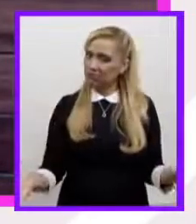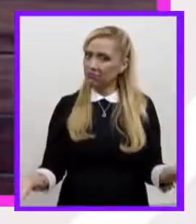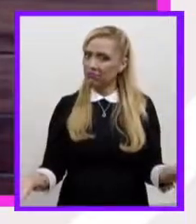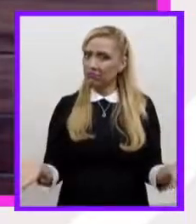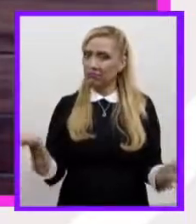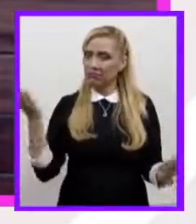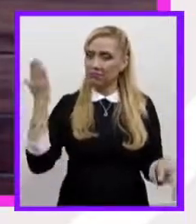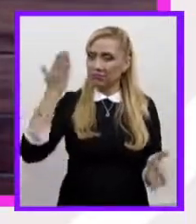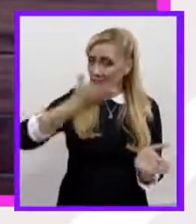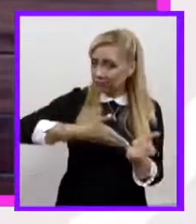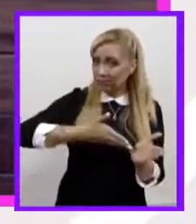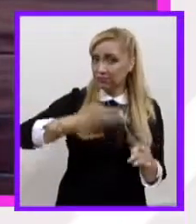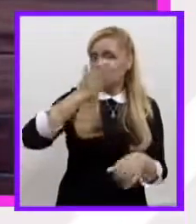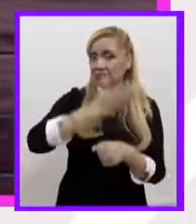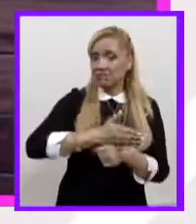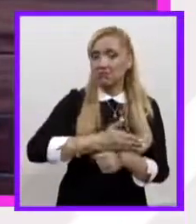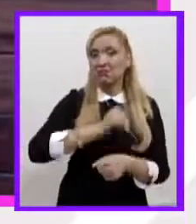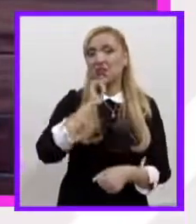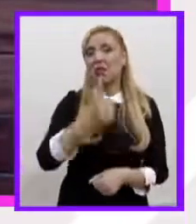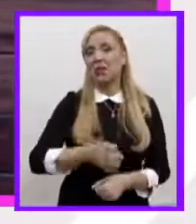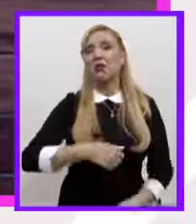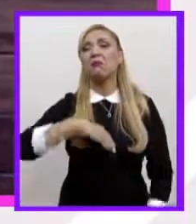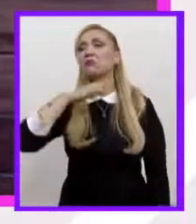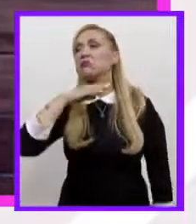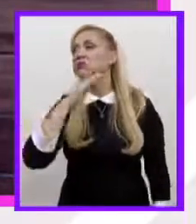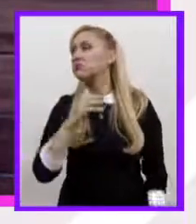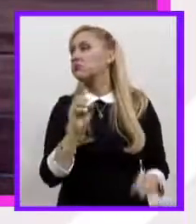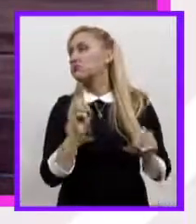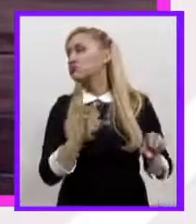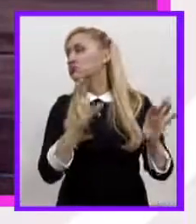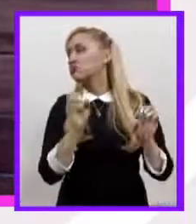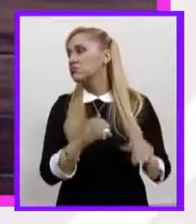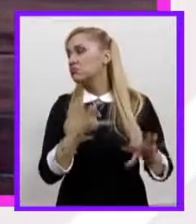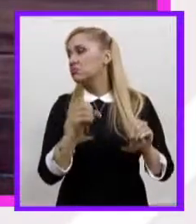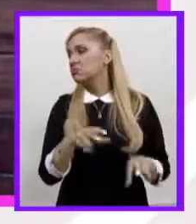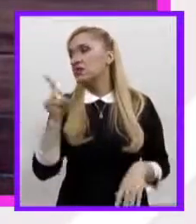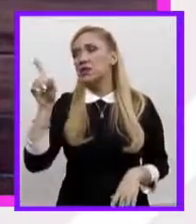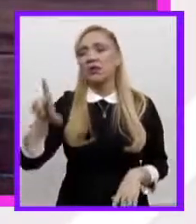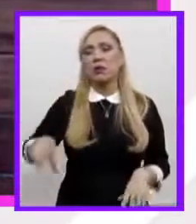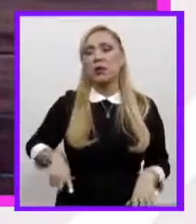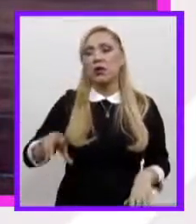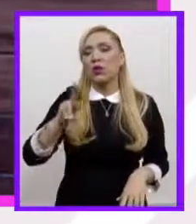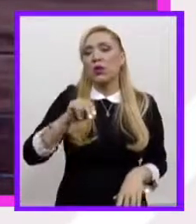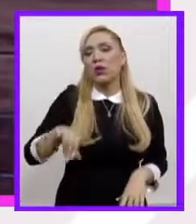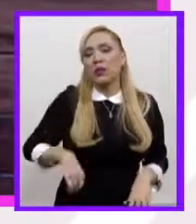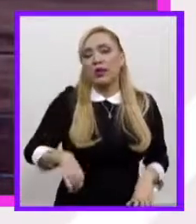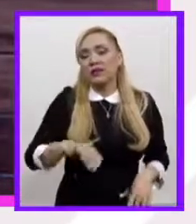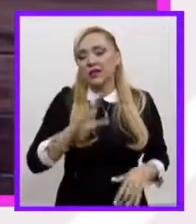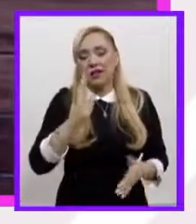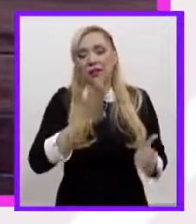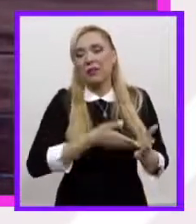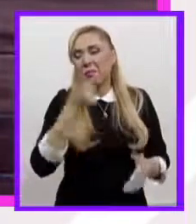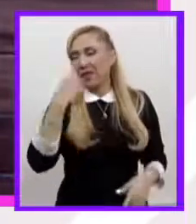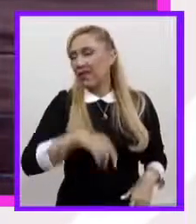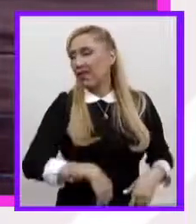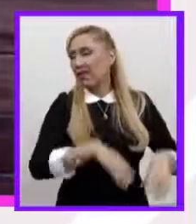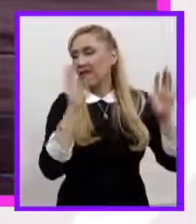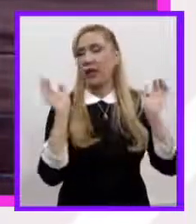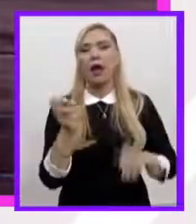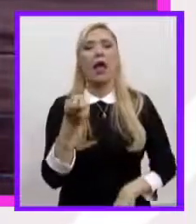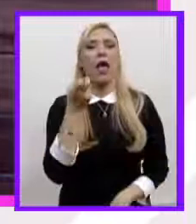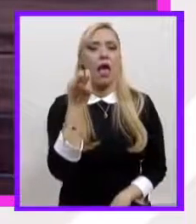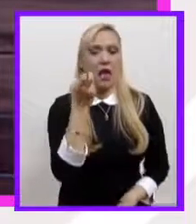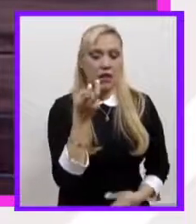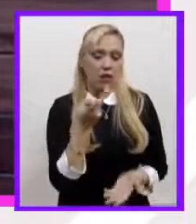se sanciona y hay impunidad. Y al haber impunidad, pues está diciendo que no le interesa al Estado sancionar este tipo de conductas, y ahí es donde yo hablo de